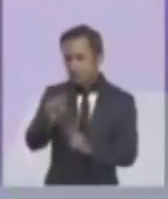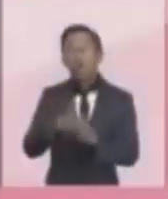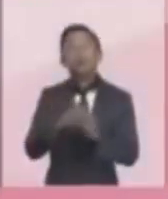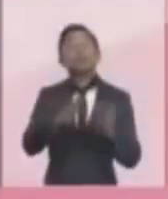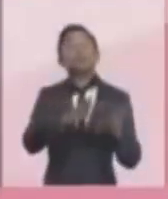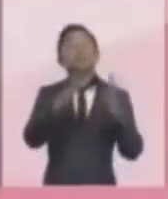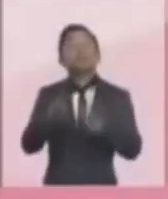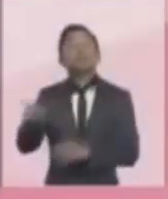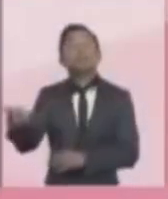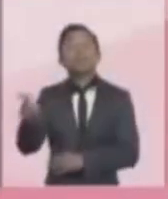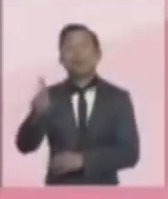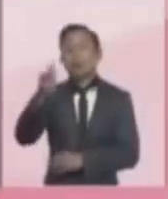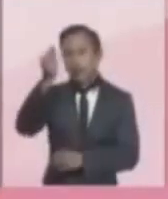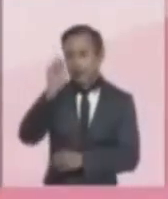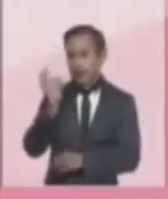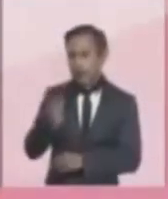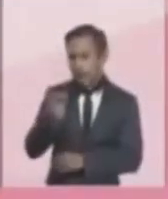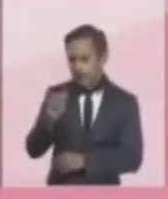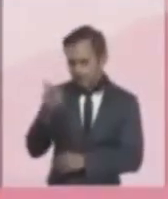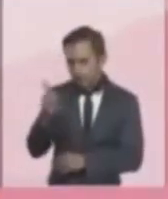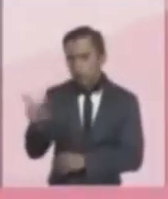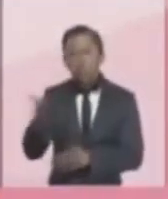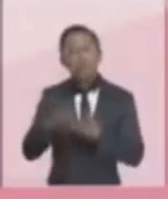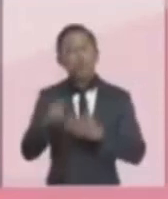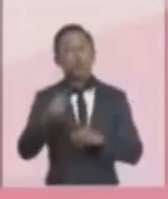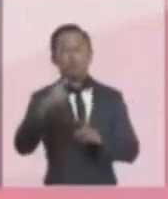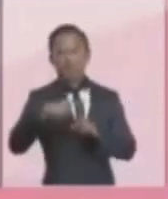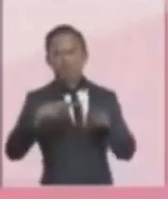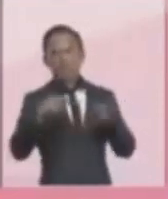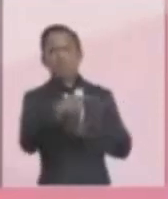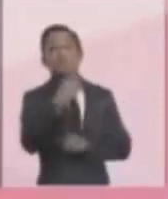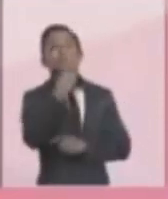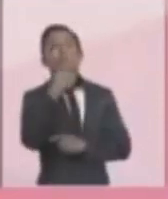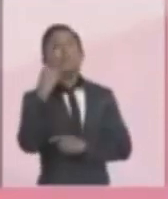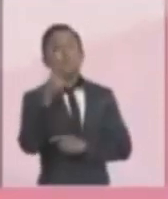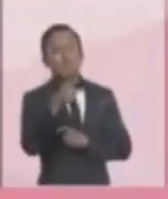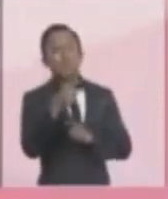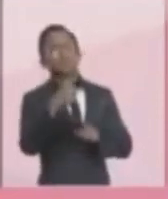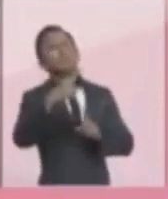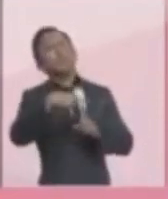yo LOL. Las drogas. Una 7 de 7. A mí. Primero. Ok.